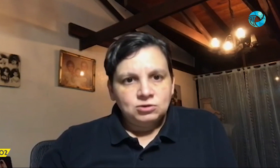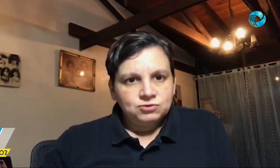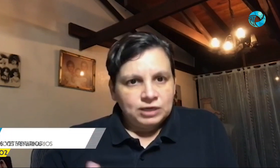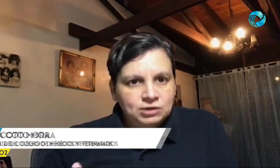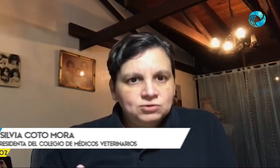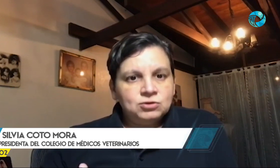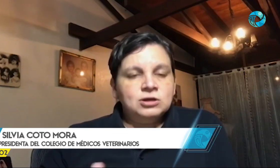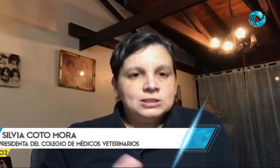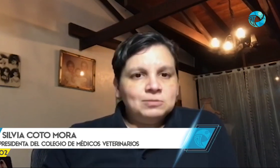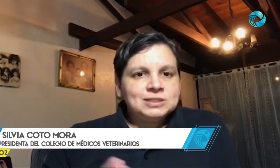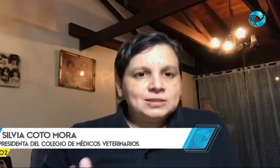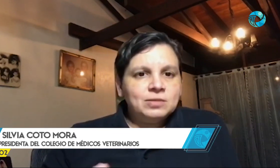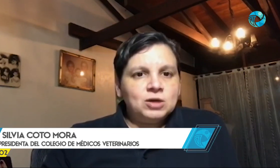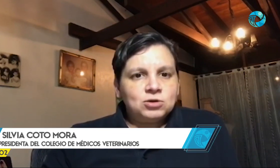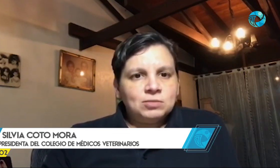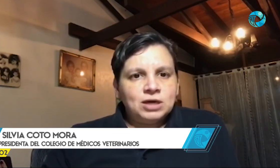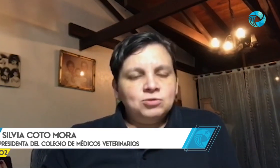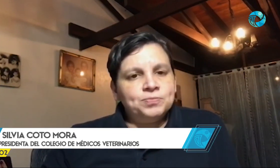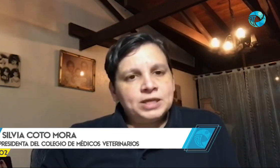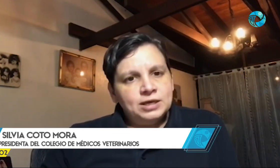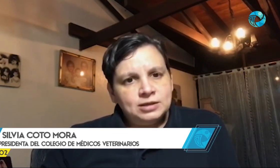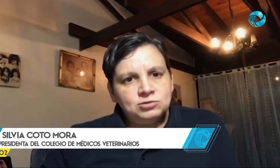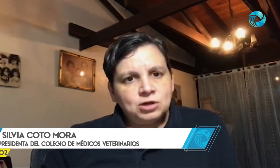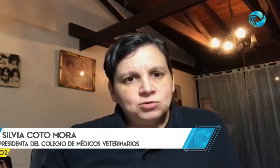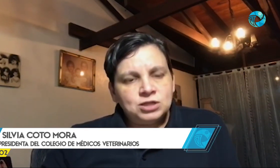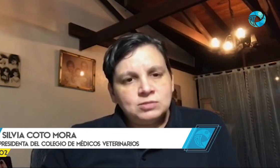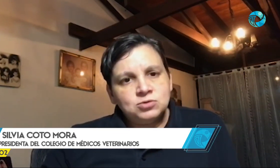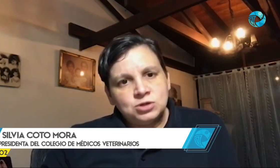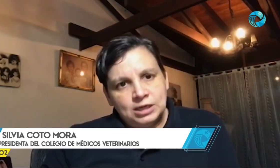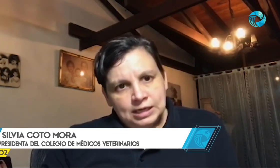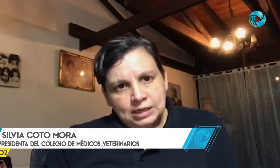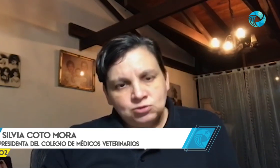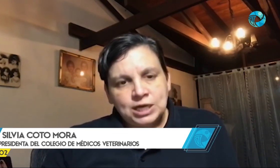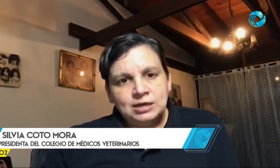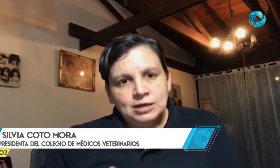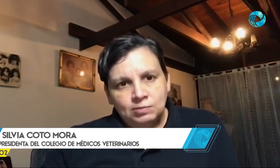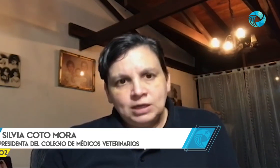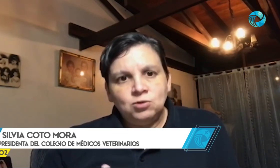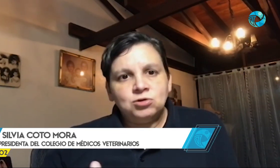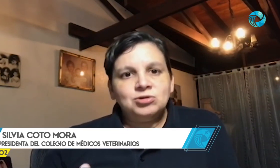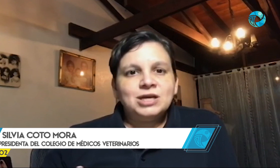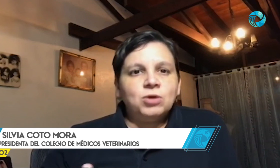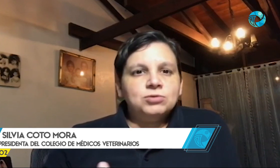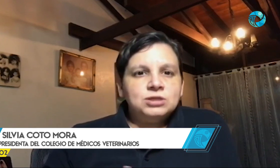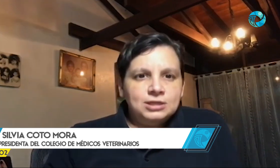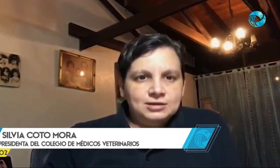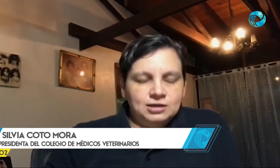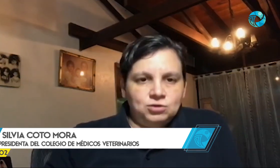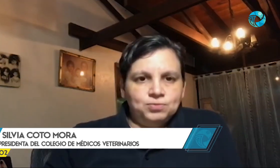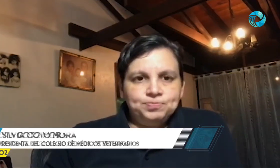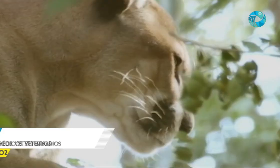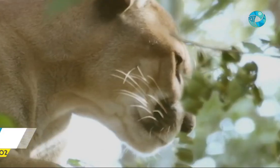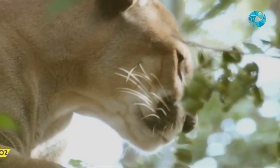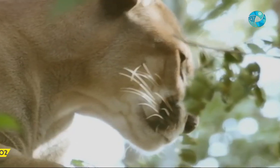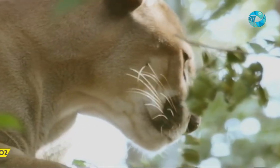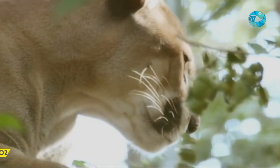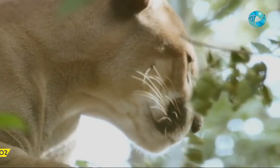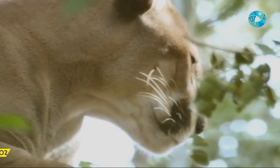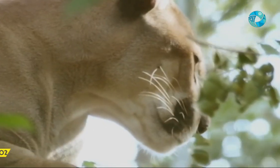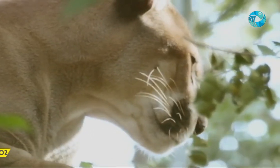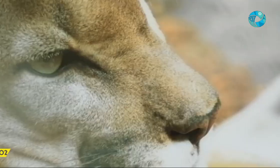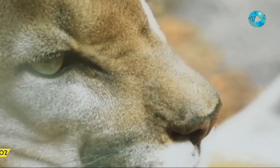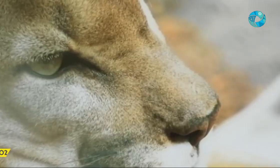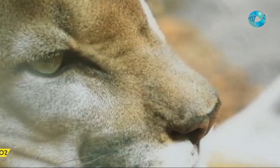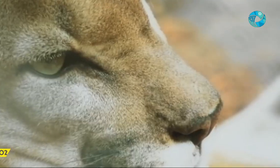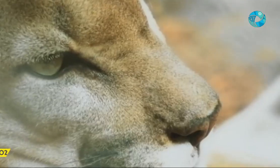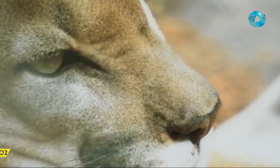considerados felinos silvestres de menor tamaño, entre los que encontramos el caucel, el manigordo, el yaguarundi y el tigrillo. Ellos son las 6